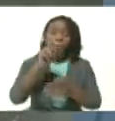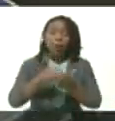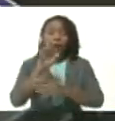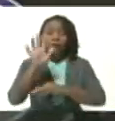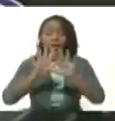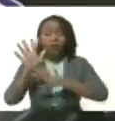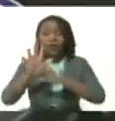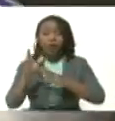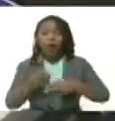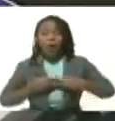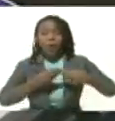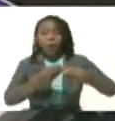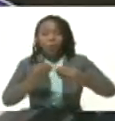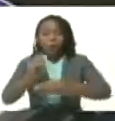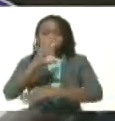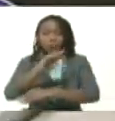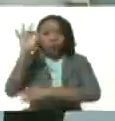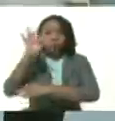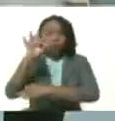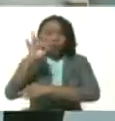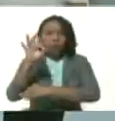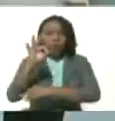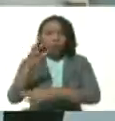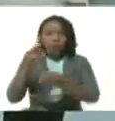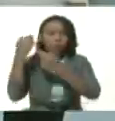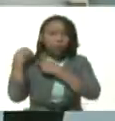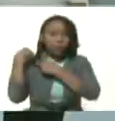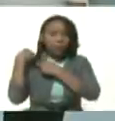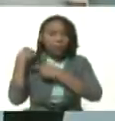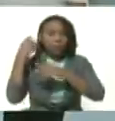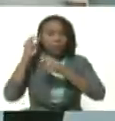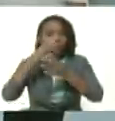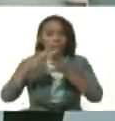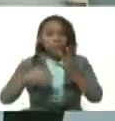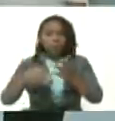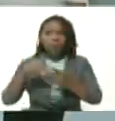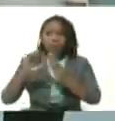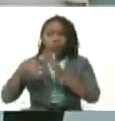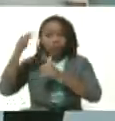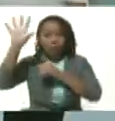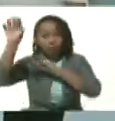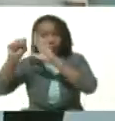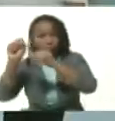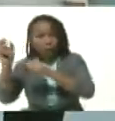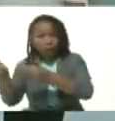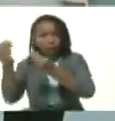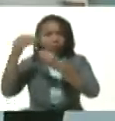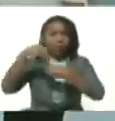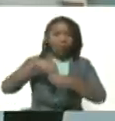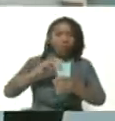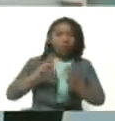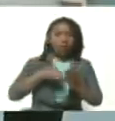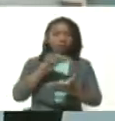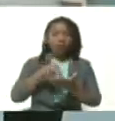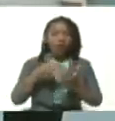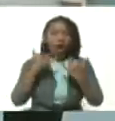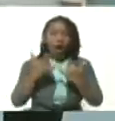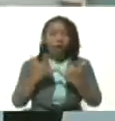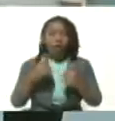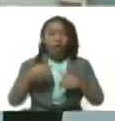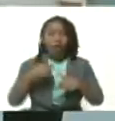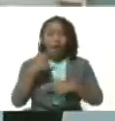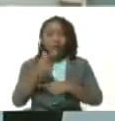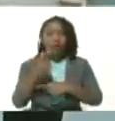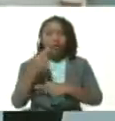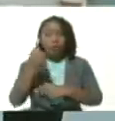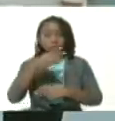una distribución de 50% correspondiente a producto importado y 50% correspondiente a producto nacional, al día de hoy a poder decir